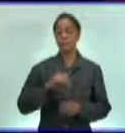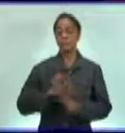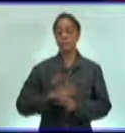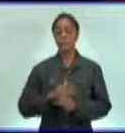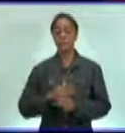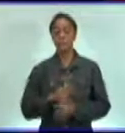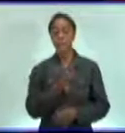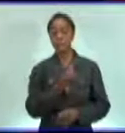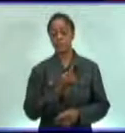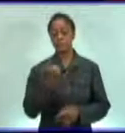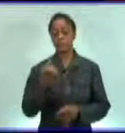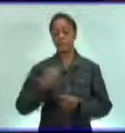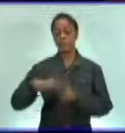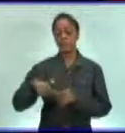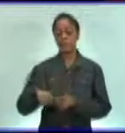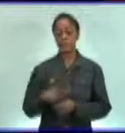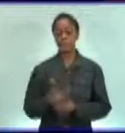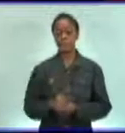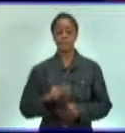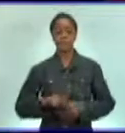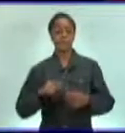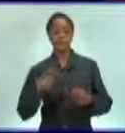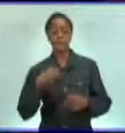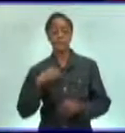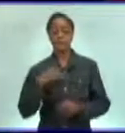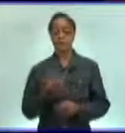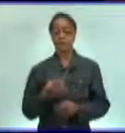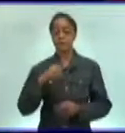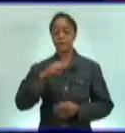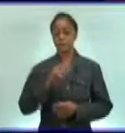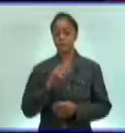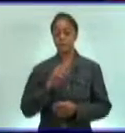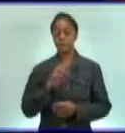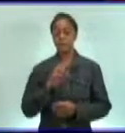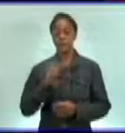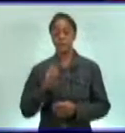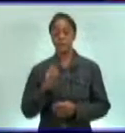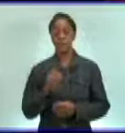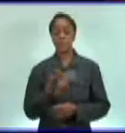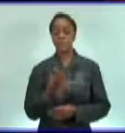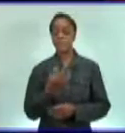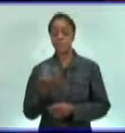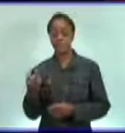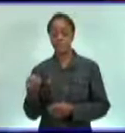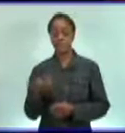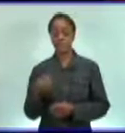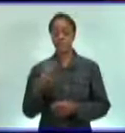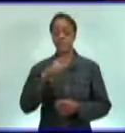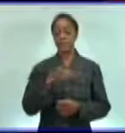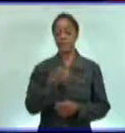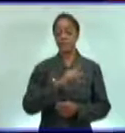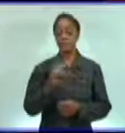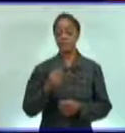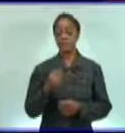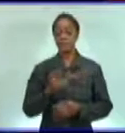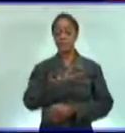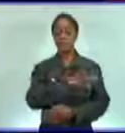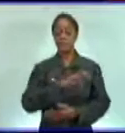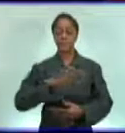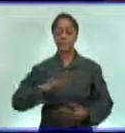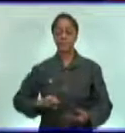entre una y otra, porque existe la célula eucariota vegetal y la célula eucariota